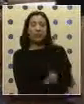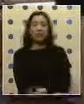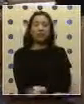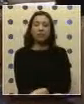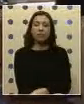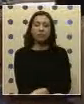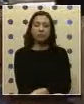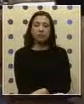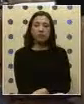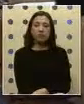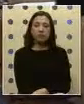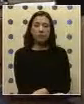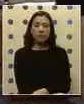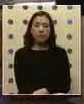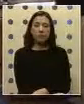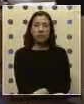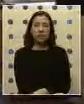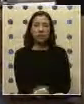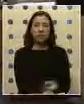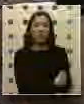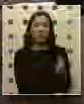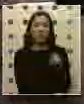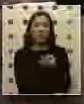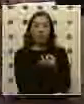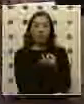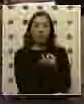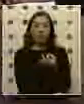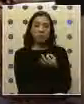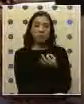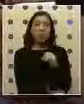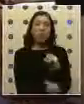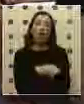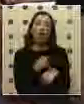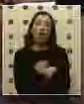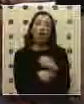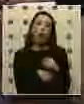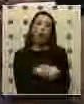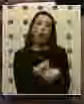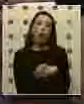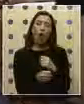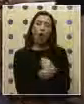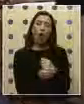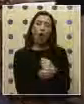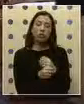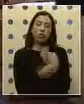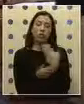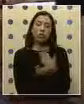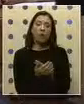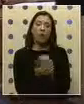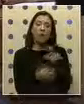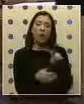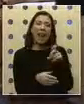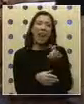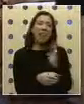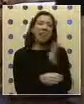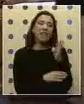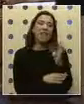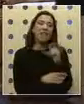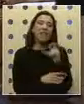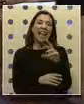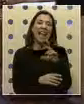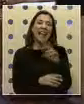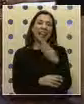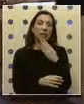presidente, nos dice invariablemente, todos los años, sobre todo cuando va a la ENADE, a ICARE y desde luego